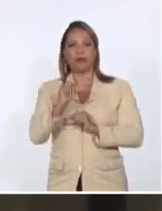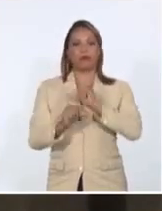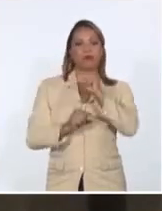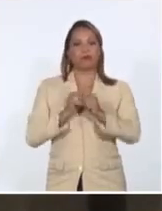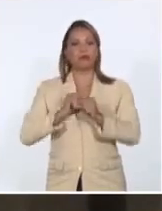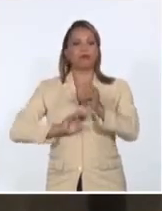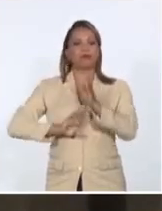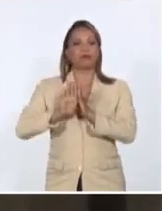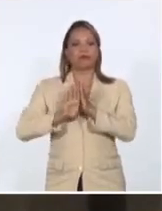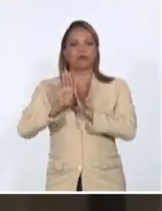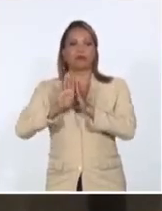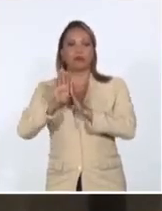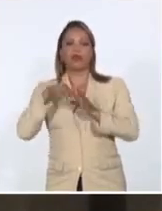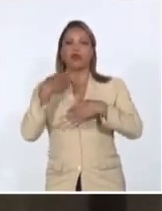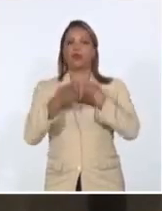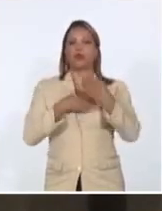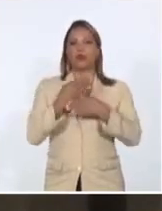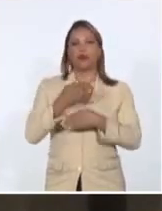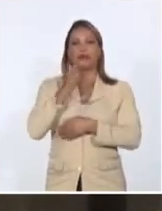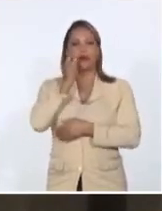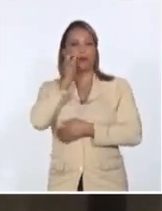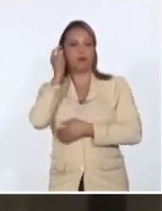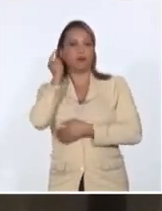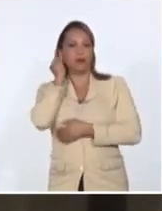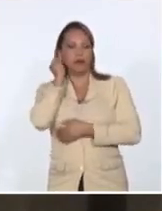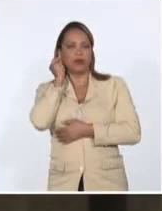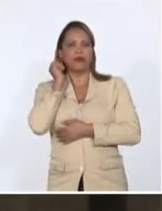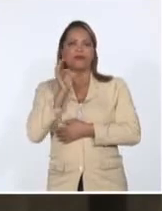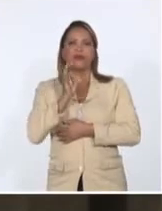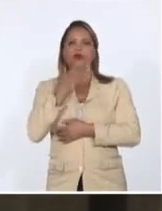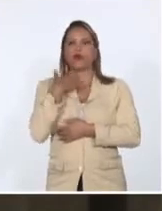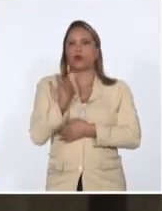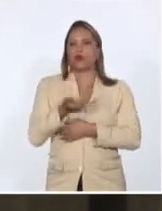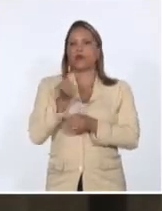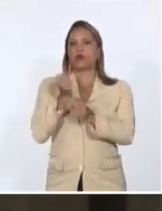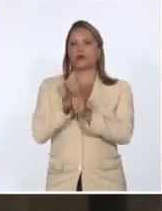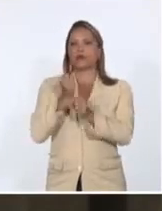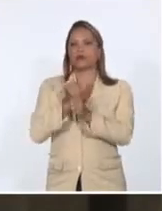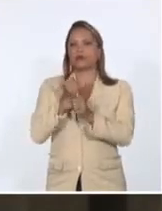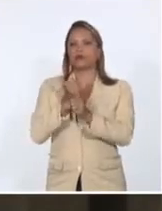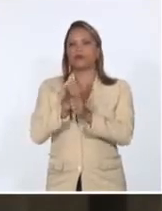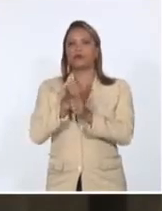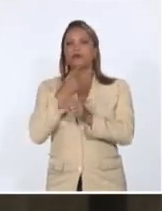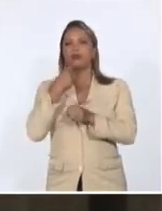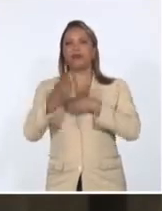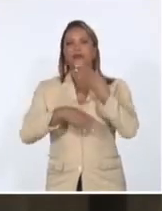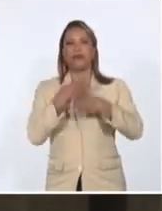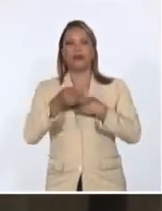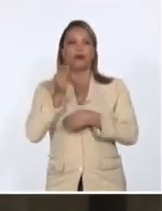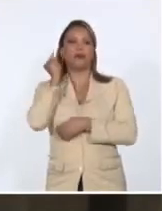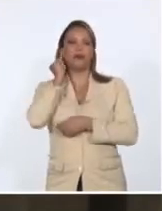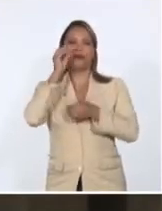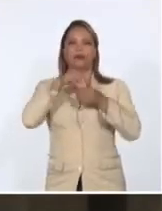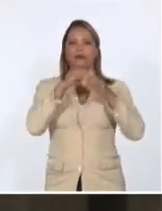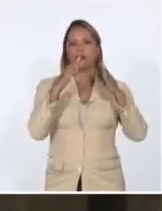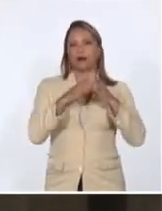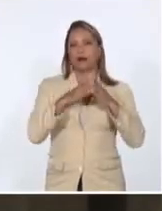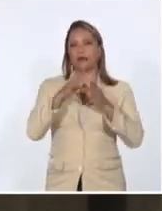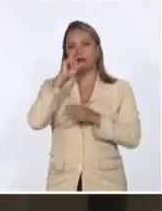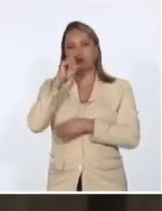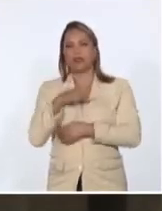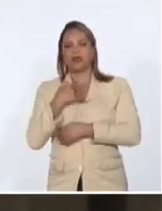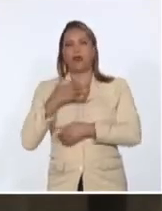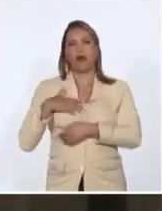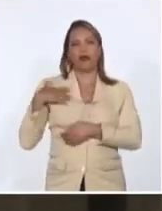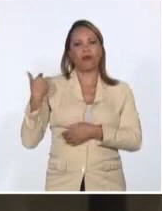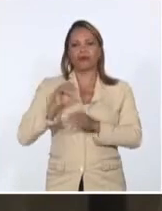en los problemas de género, el tratamiento también de la problemática de la mujer, de las niñas, de los niños, de